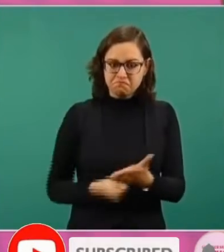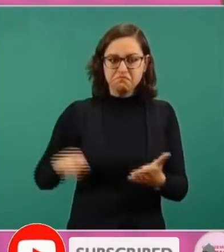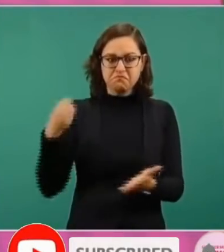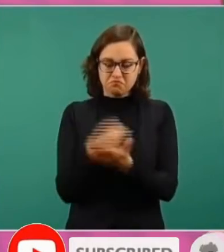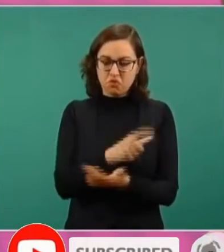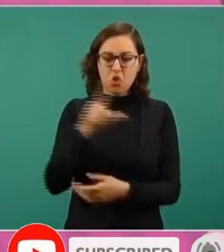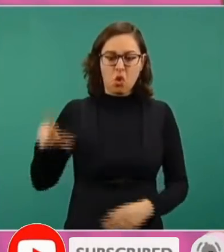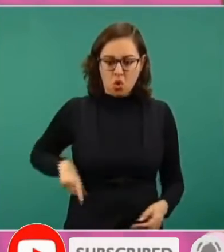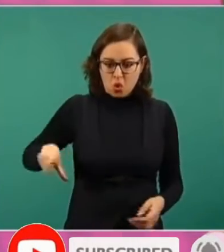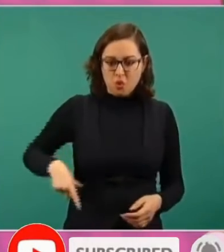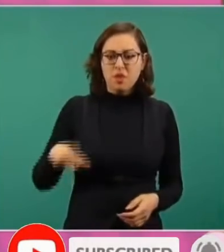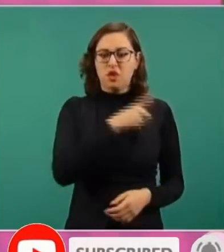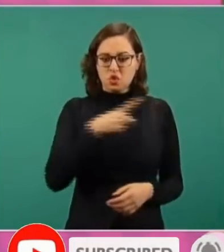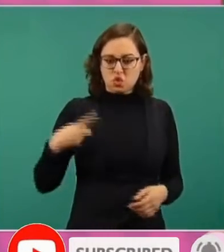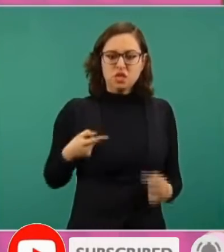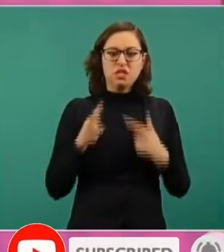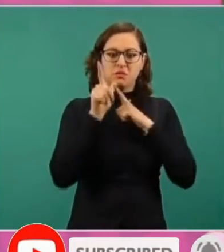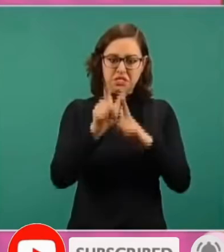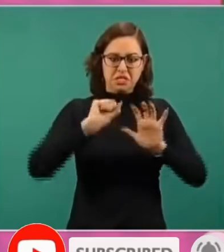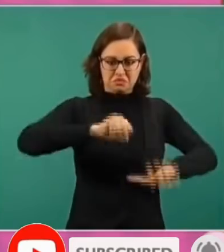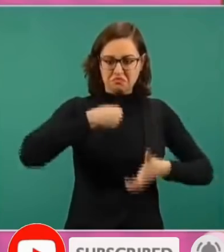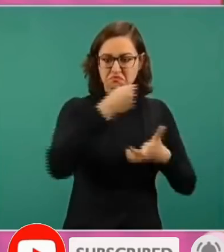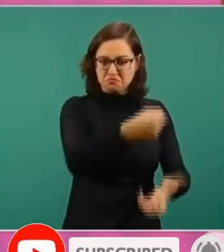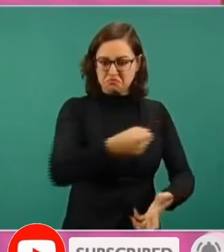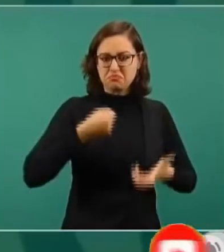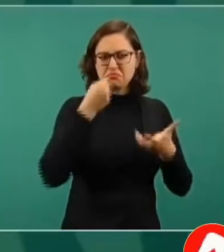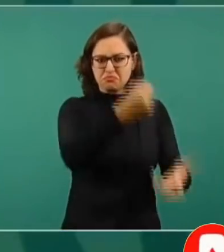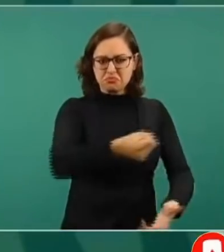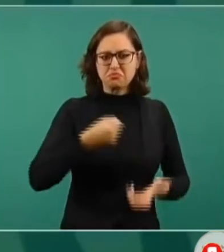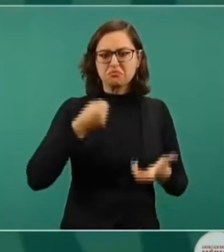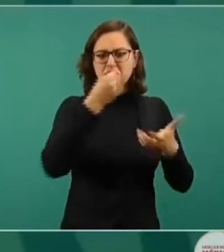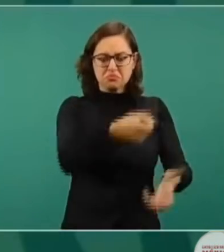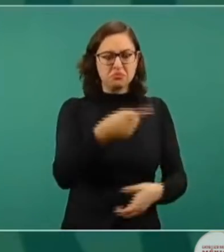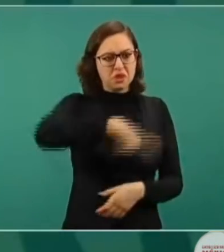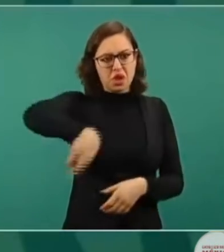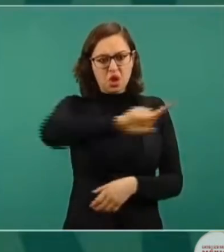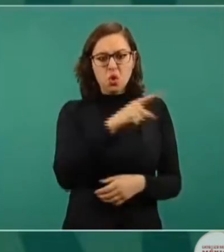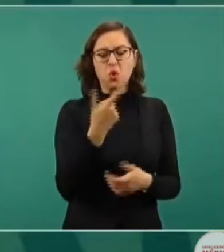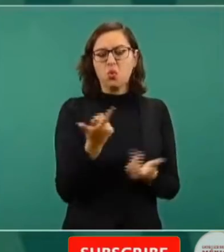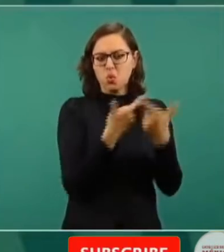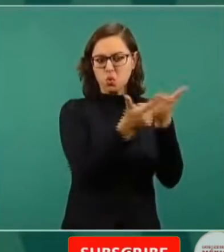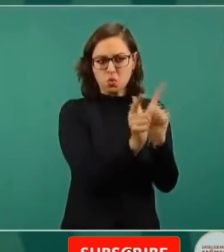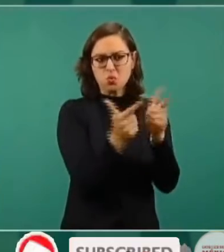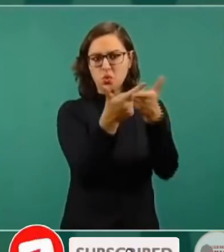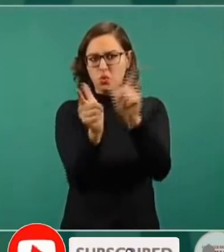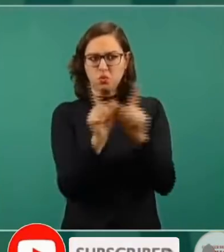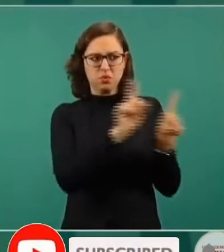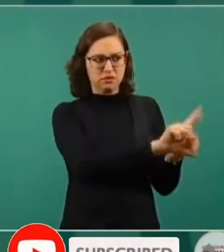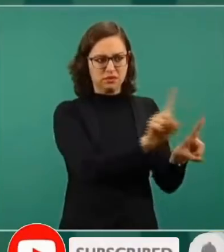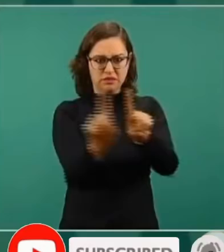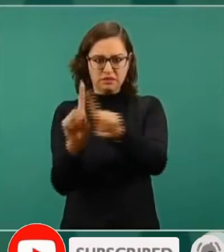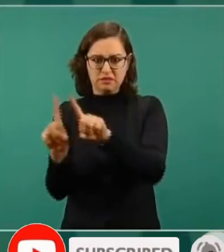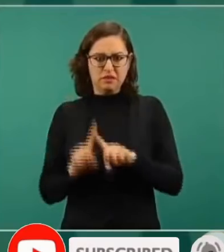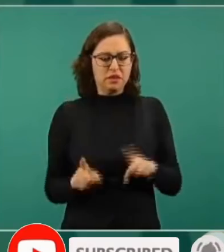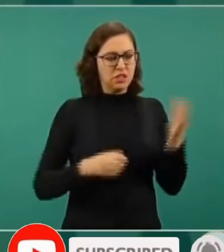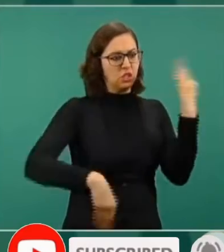Estado, los recursos nacionales inviertan para que esta multitud que obtuvieron permisos se suban